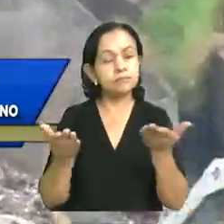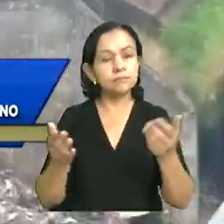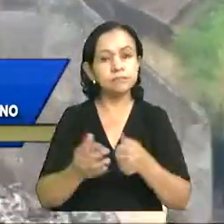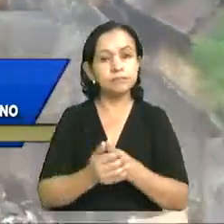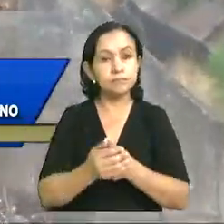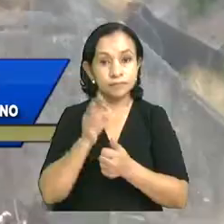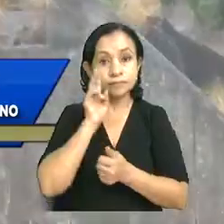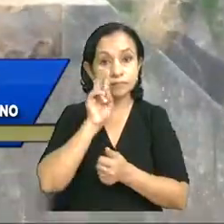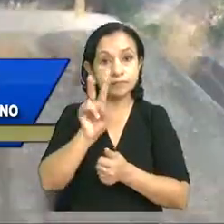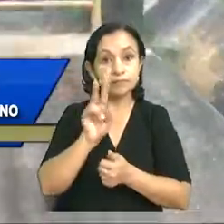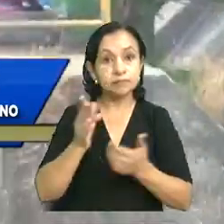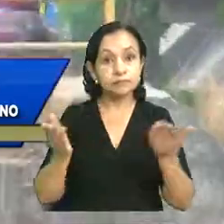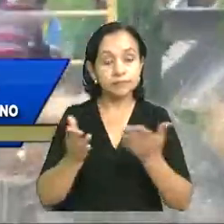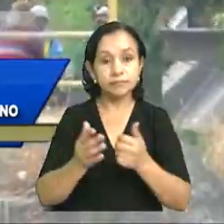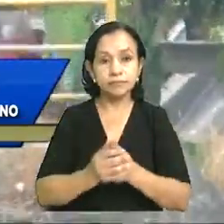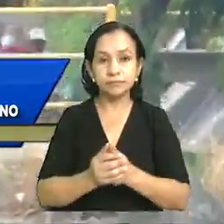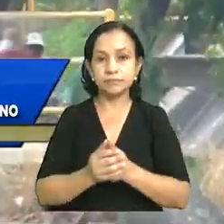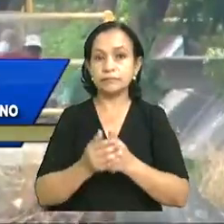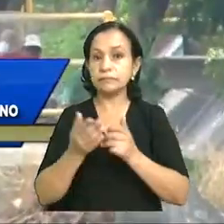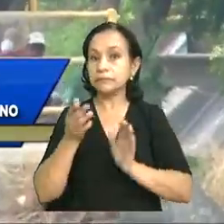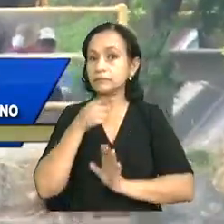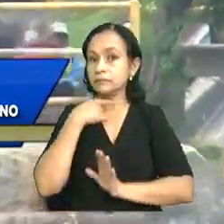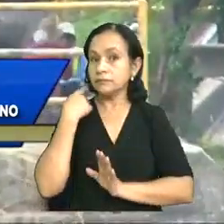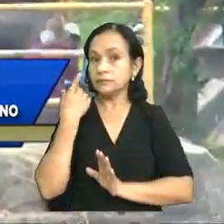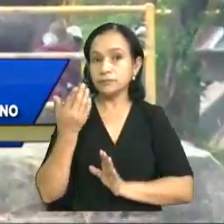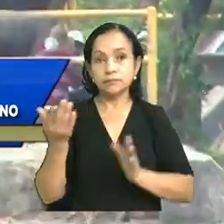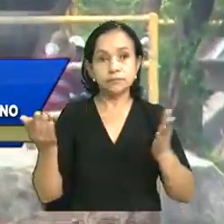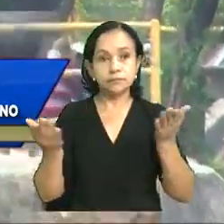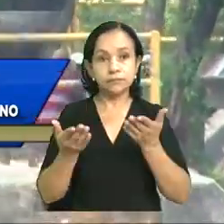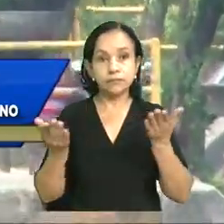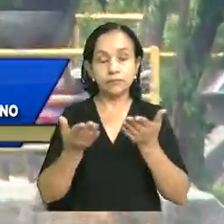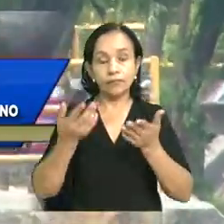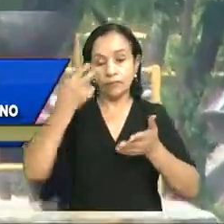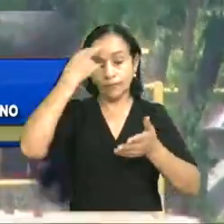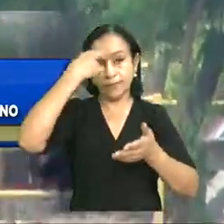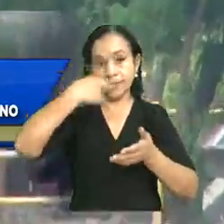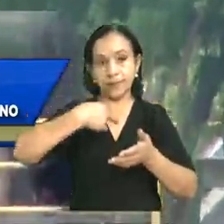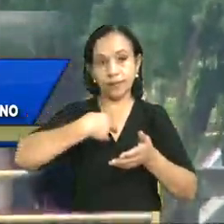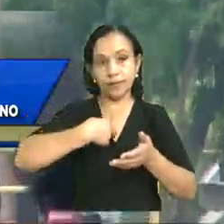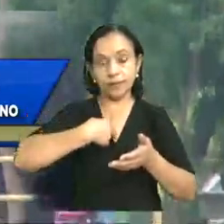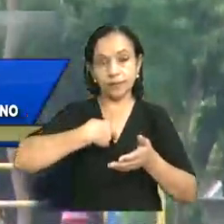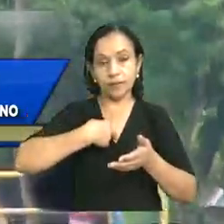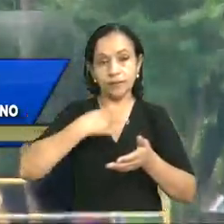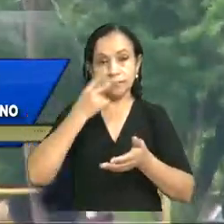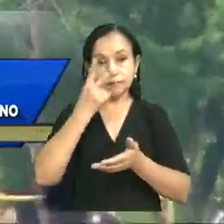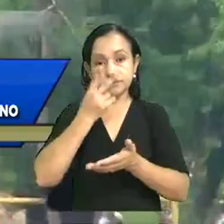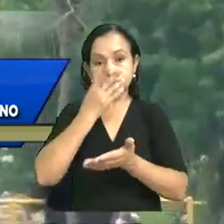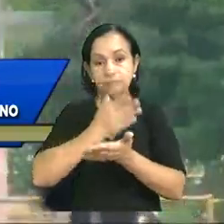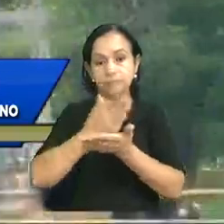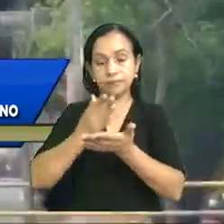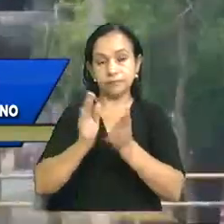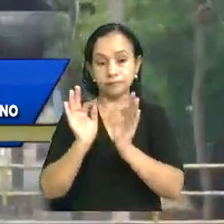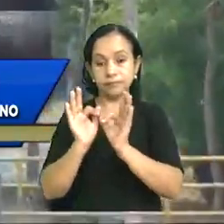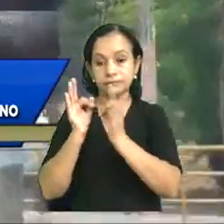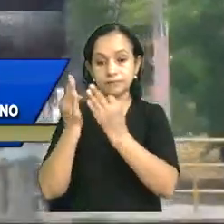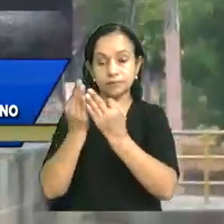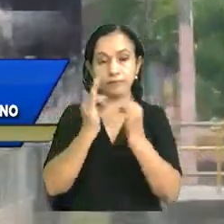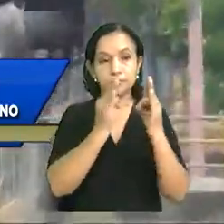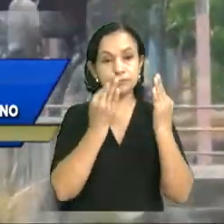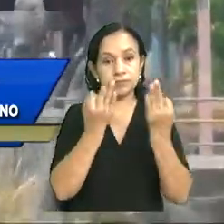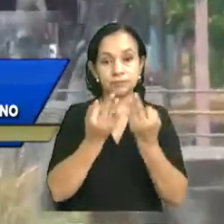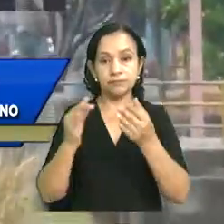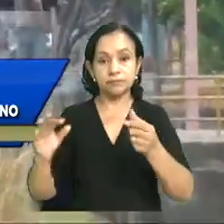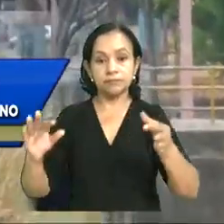precisamente, pues vaya, y ahí es una responsabilidad doble, ¿no? Es decir, las familias en principio